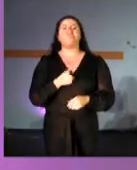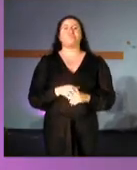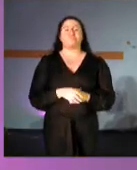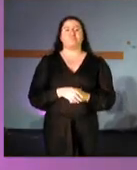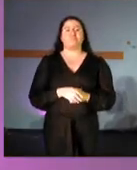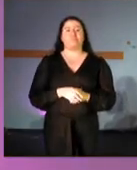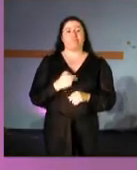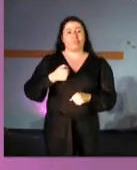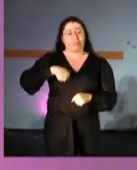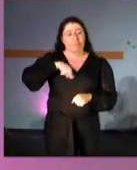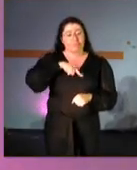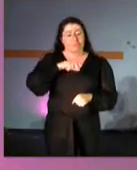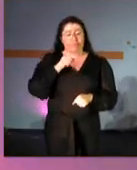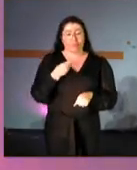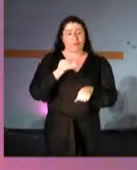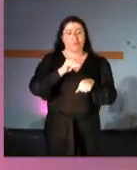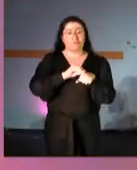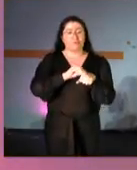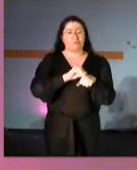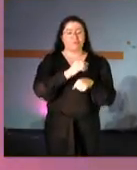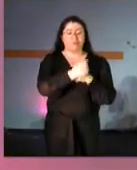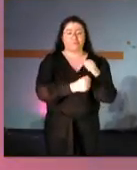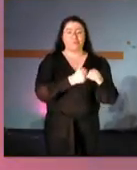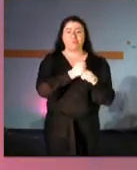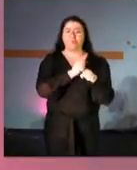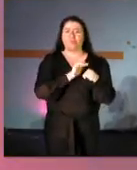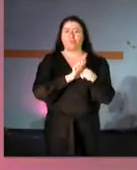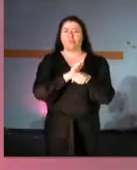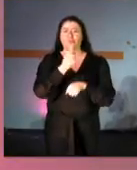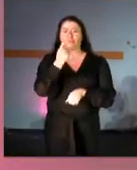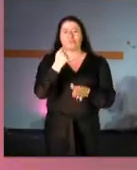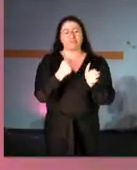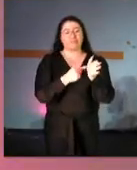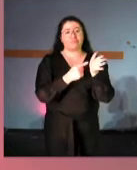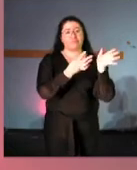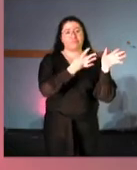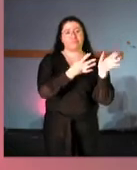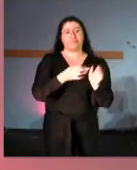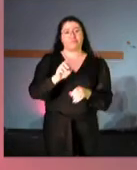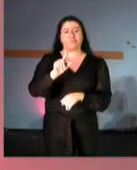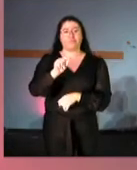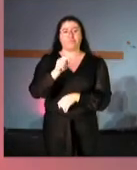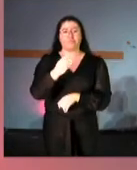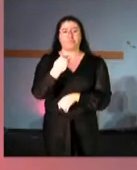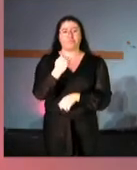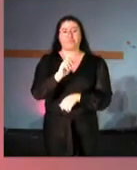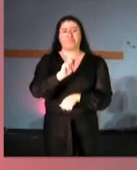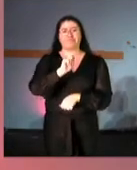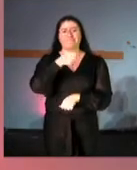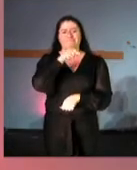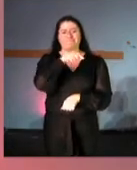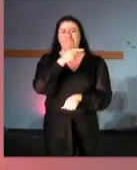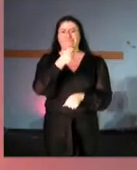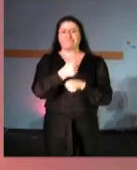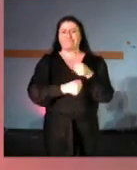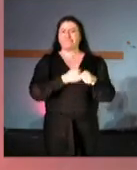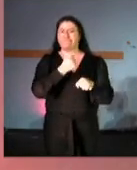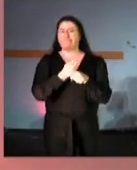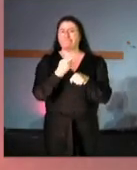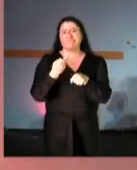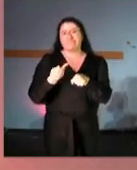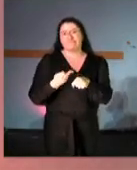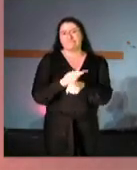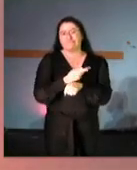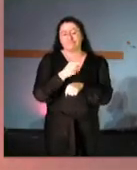incluir el año 1979, que es el año de la victoria. Es el año,